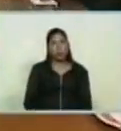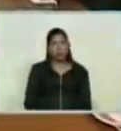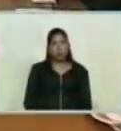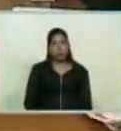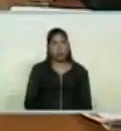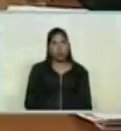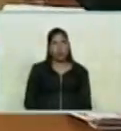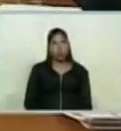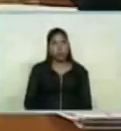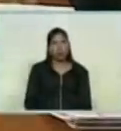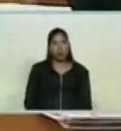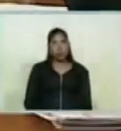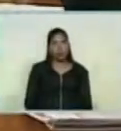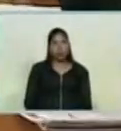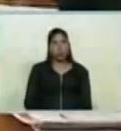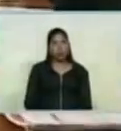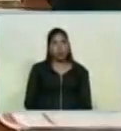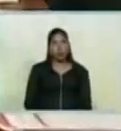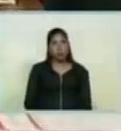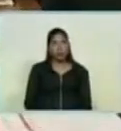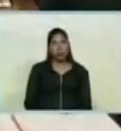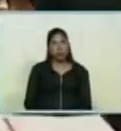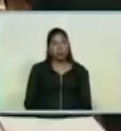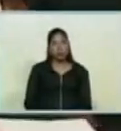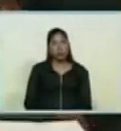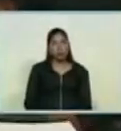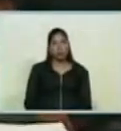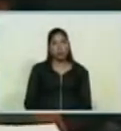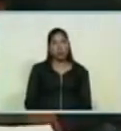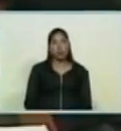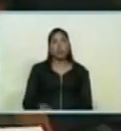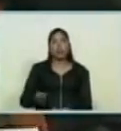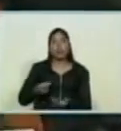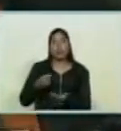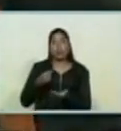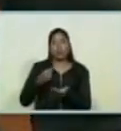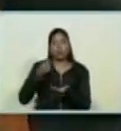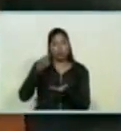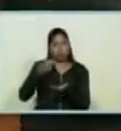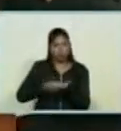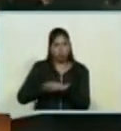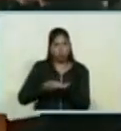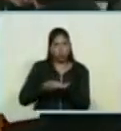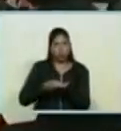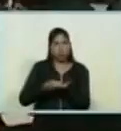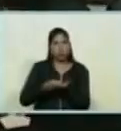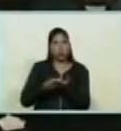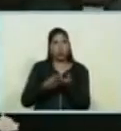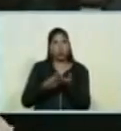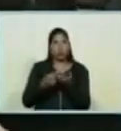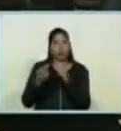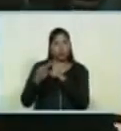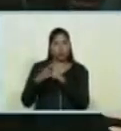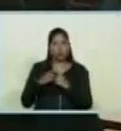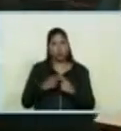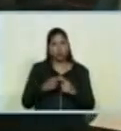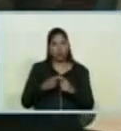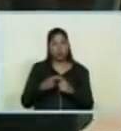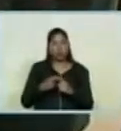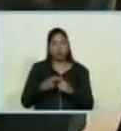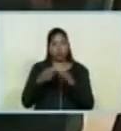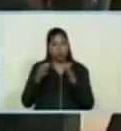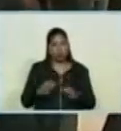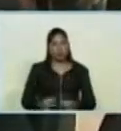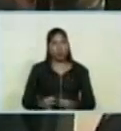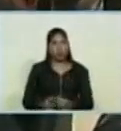de la red de panaderías, con una inversión de recursos financieros también que nos lleve a su consolidación. Me están